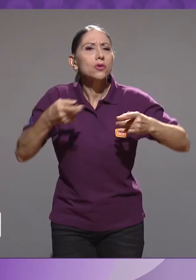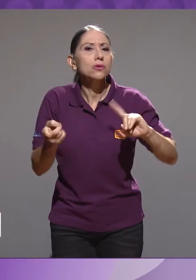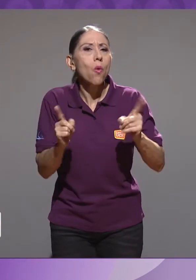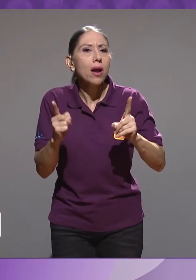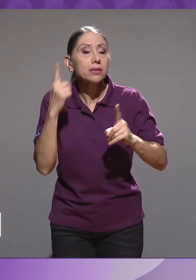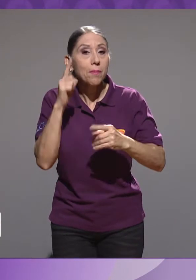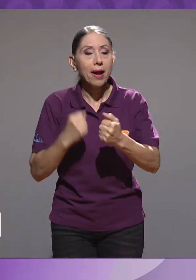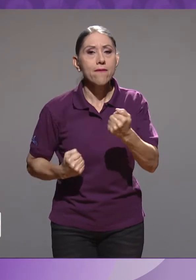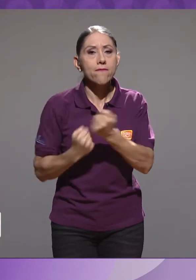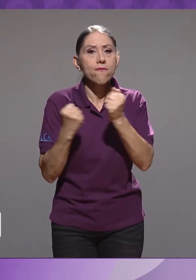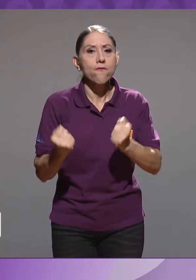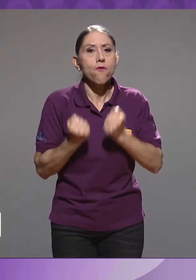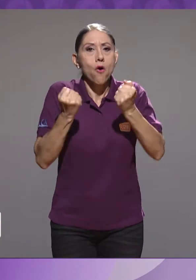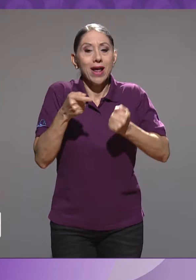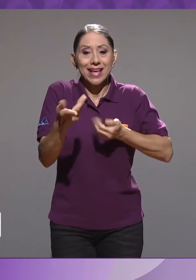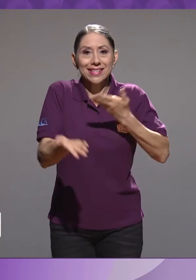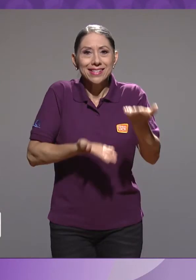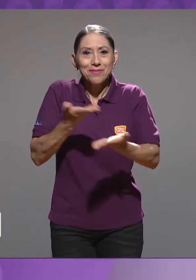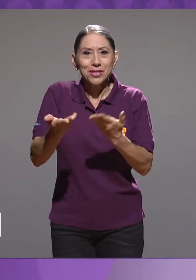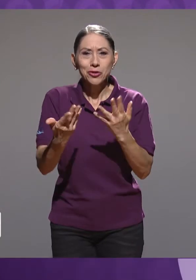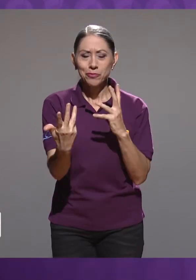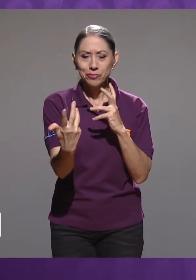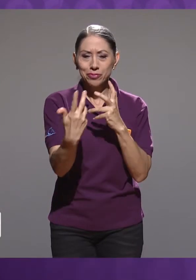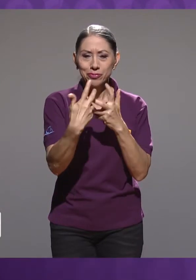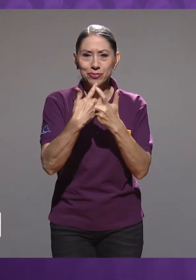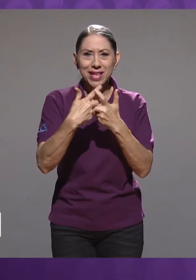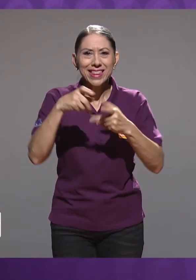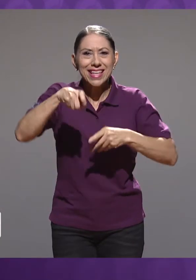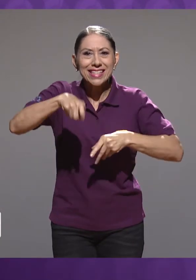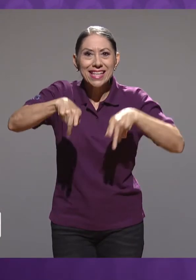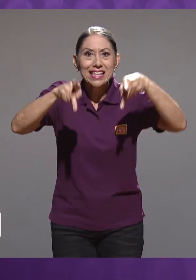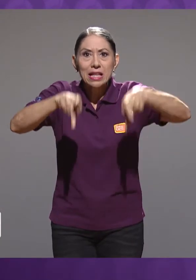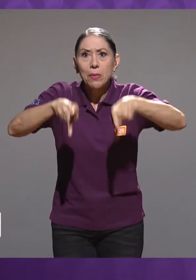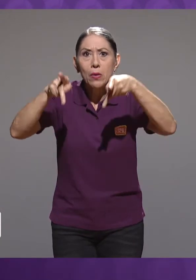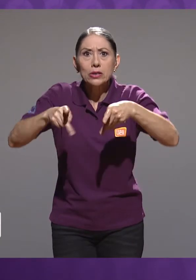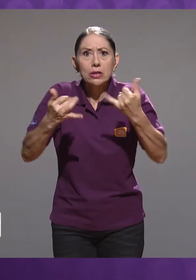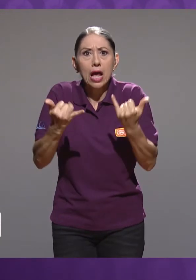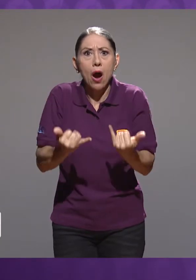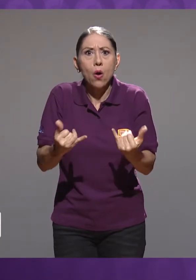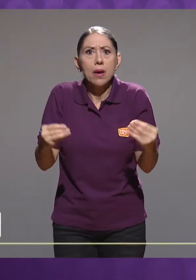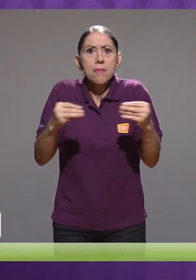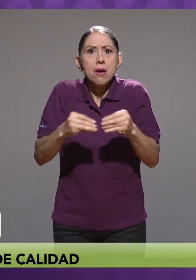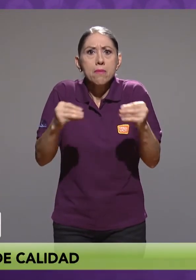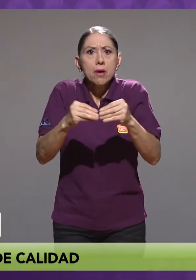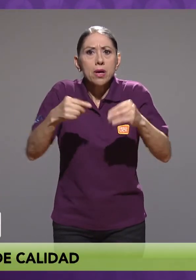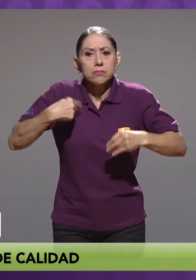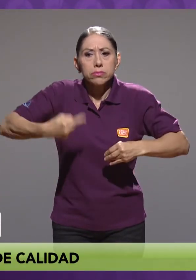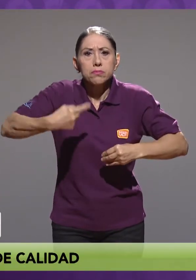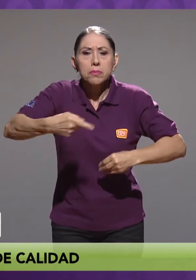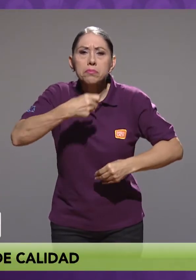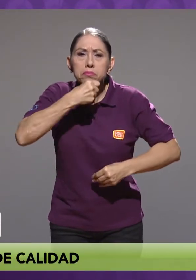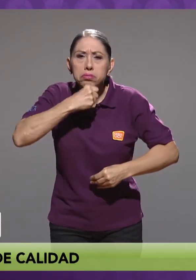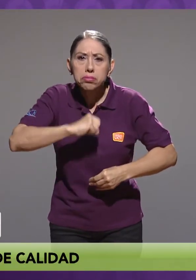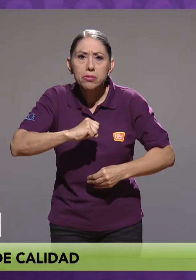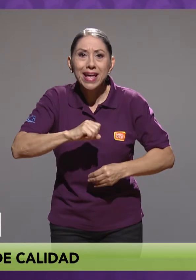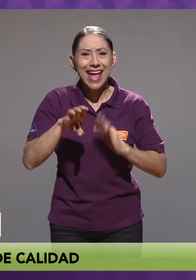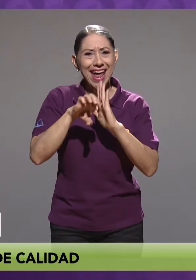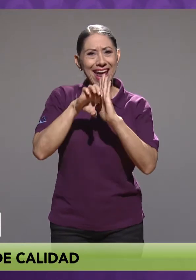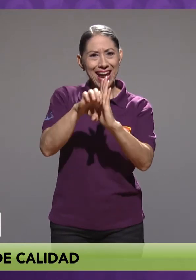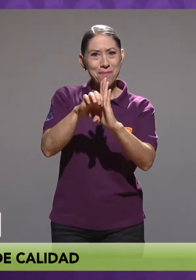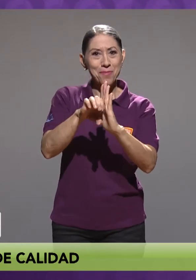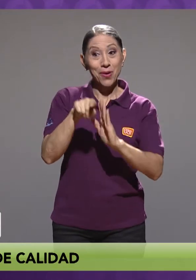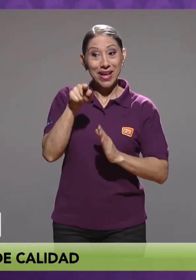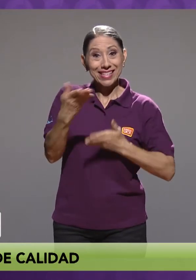este servicio y adaptarlo a las necesidades de la población que envejece de forma acelerada. Un ejemplo de ello es la adaptación que